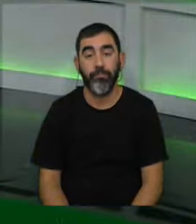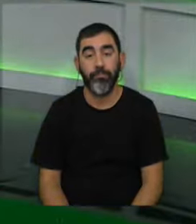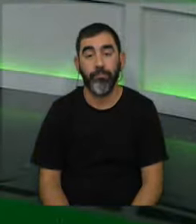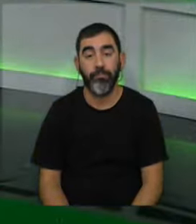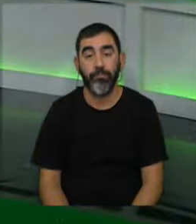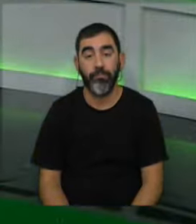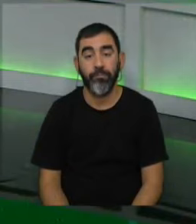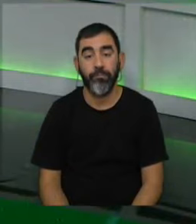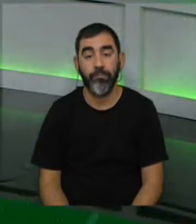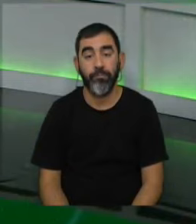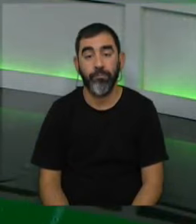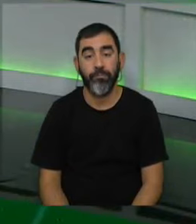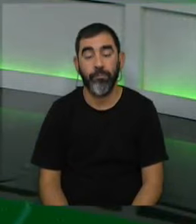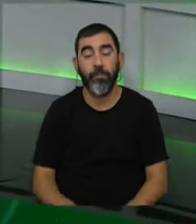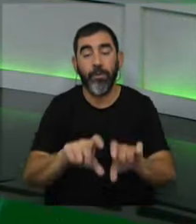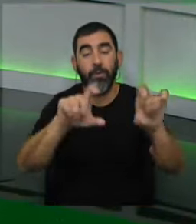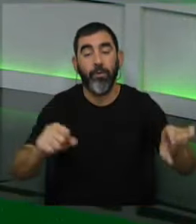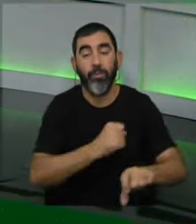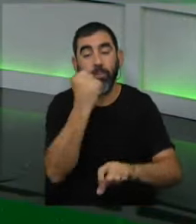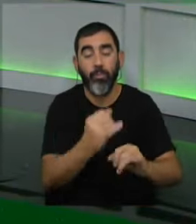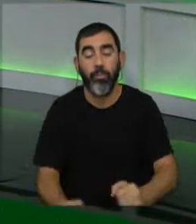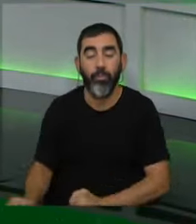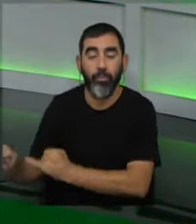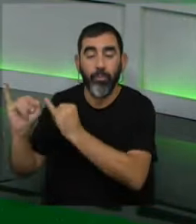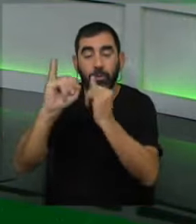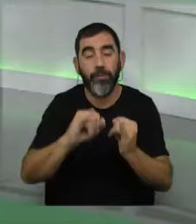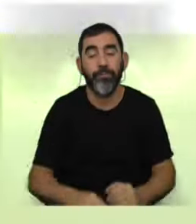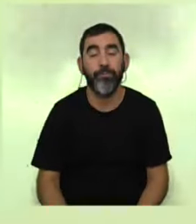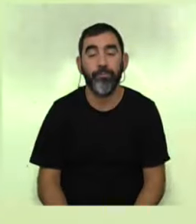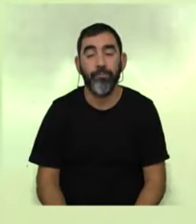tarde vamos ahora con los principales titulares de la